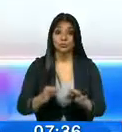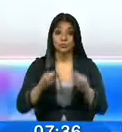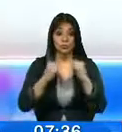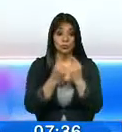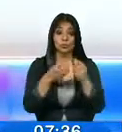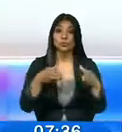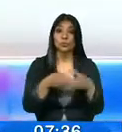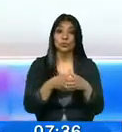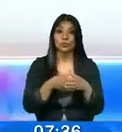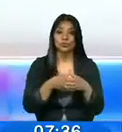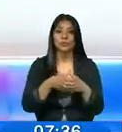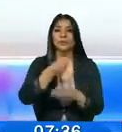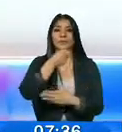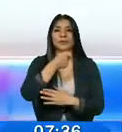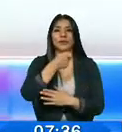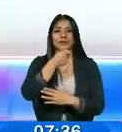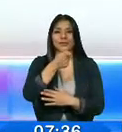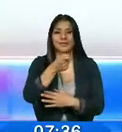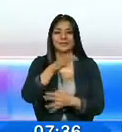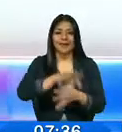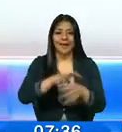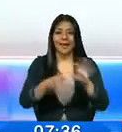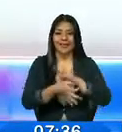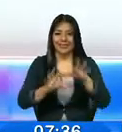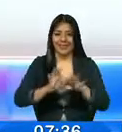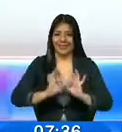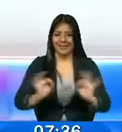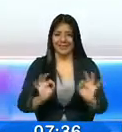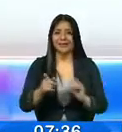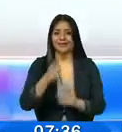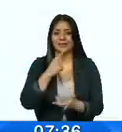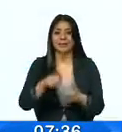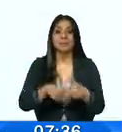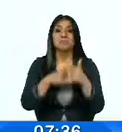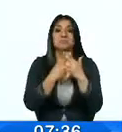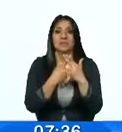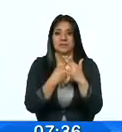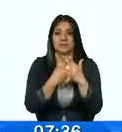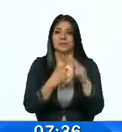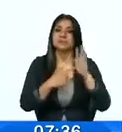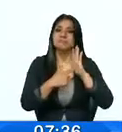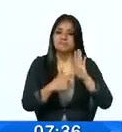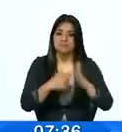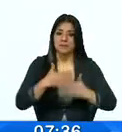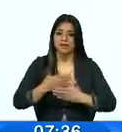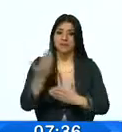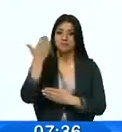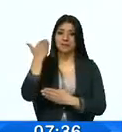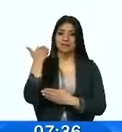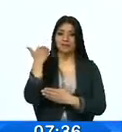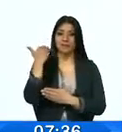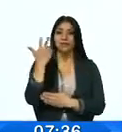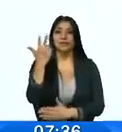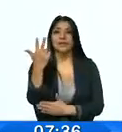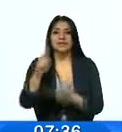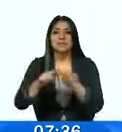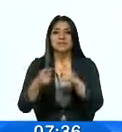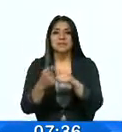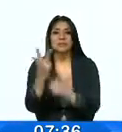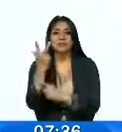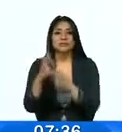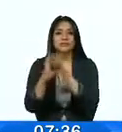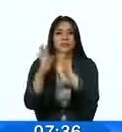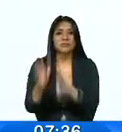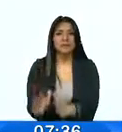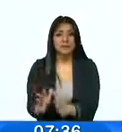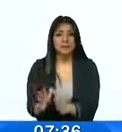colectivo que se llama Periodistas Sin Cadenas, que surgió precisamente por esto, por la imagen que nosotros tuvimos de nuestros tres amigos, nuestros tres colegas